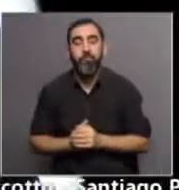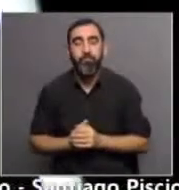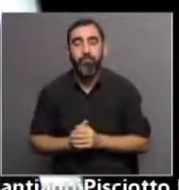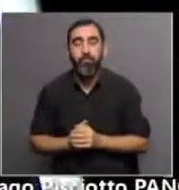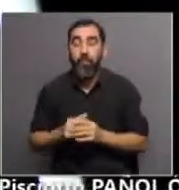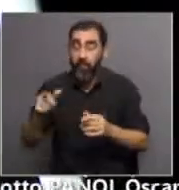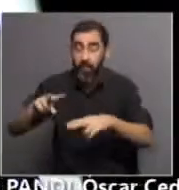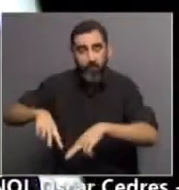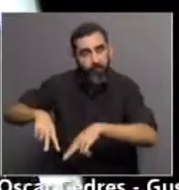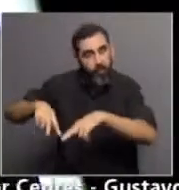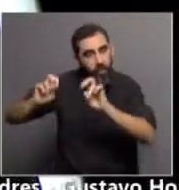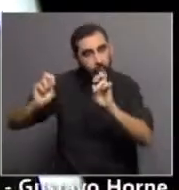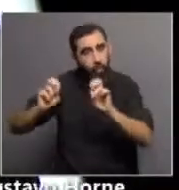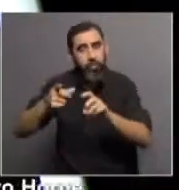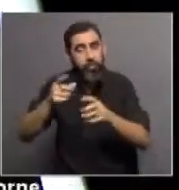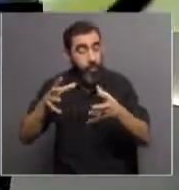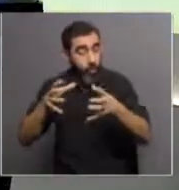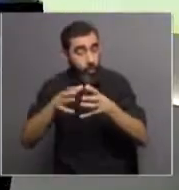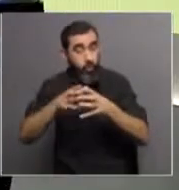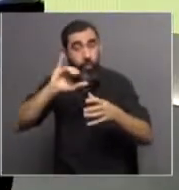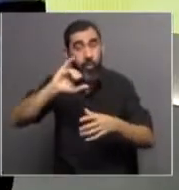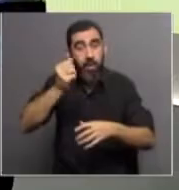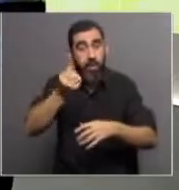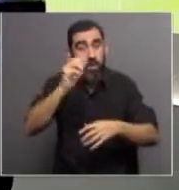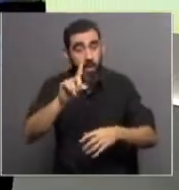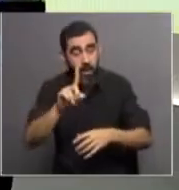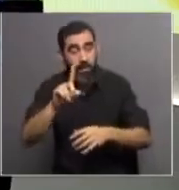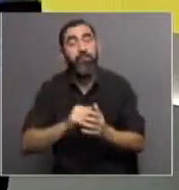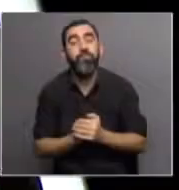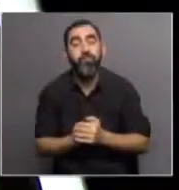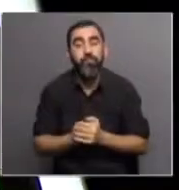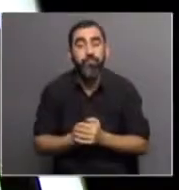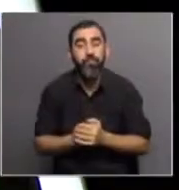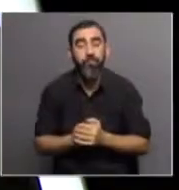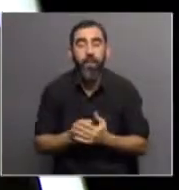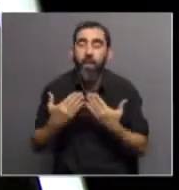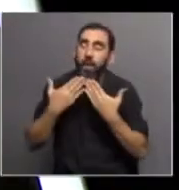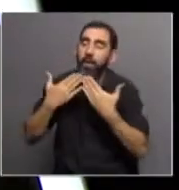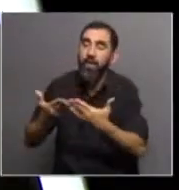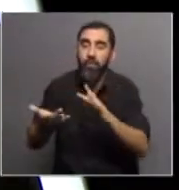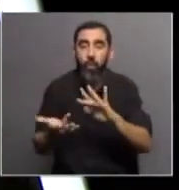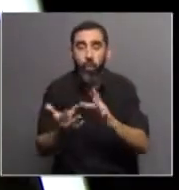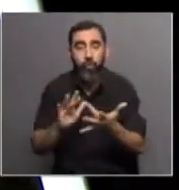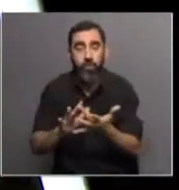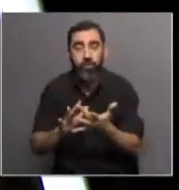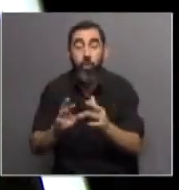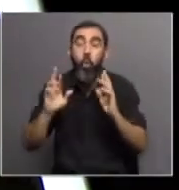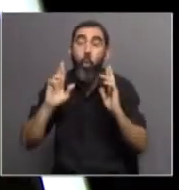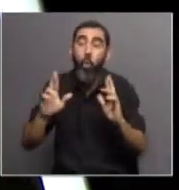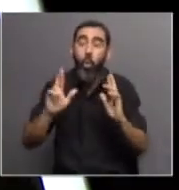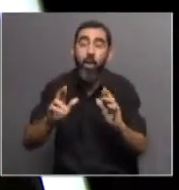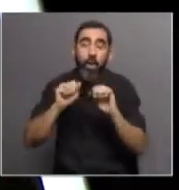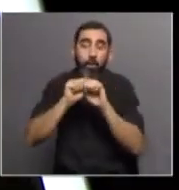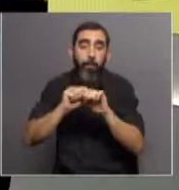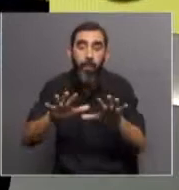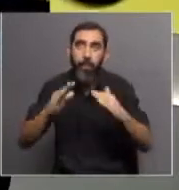Fiori, investigador, hombre integrante del GIAD, del Grupo Interdisciplinario de Análisis de Datos. Muchas gracias por hoy. Bueno, ojalá que la